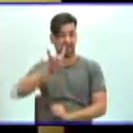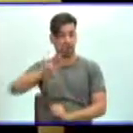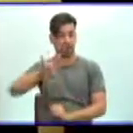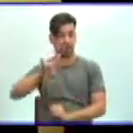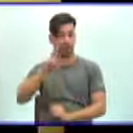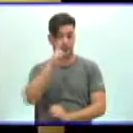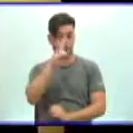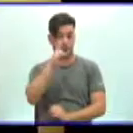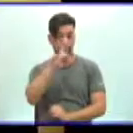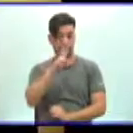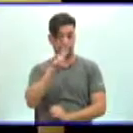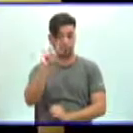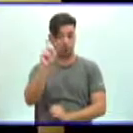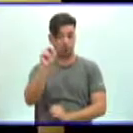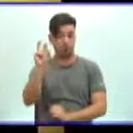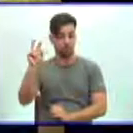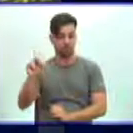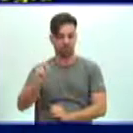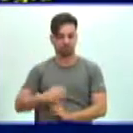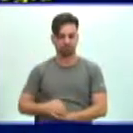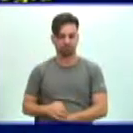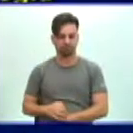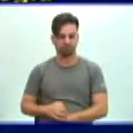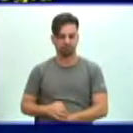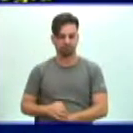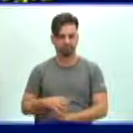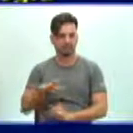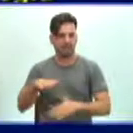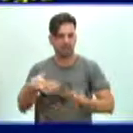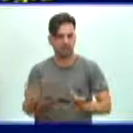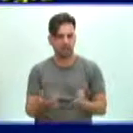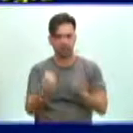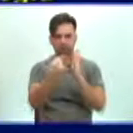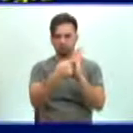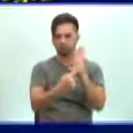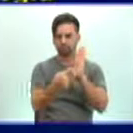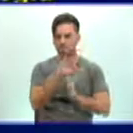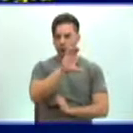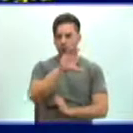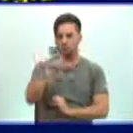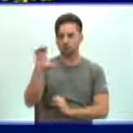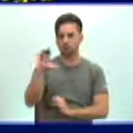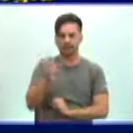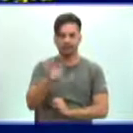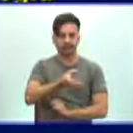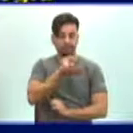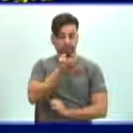tanto, ¿qué entendemos por tiempo atmosférico? Veamos.